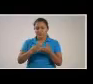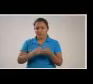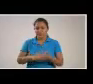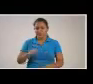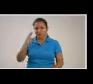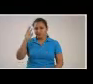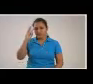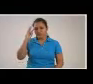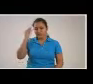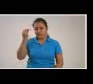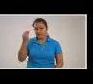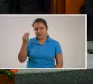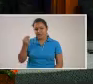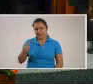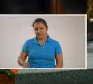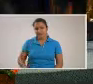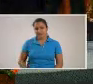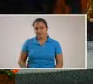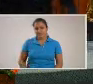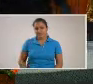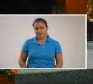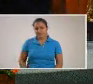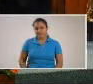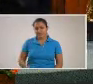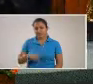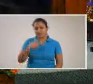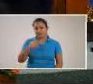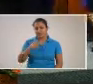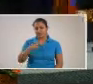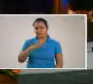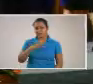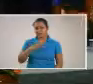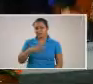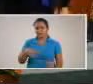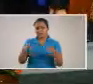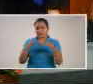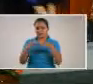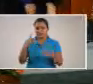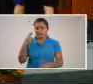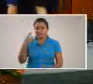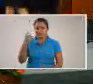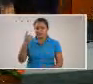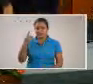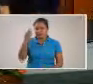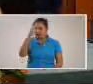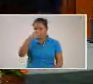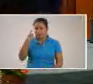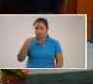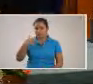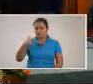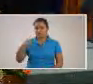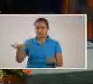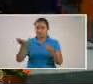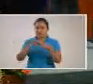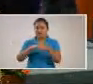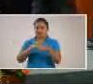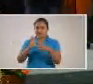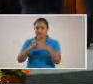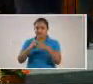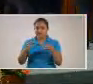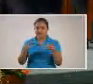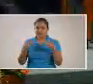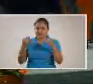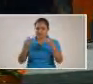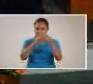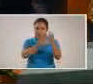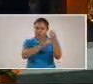éxito que va a tener la Federación Rusa en todo este movimiento lo va a llenar de tal poder que